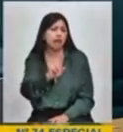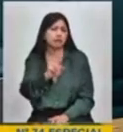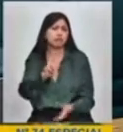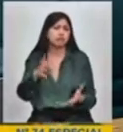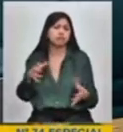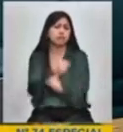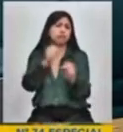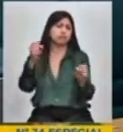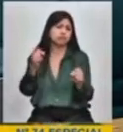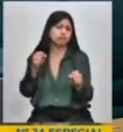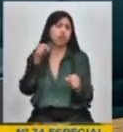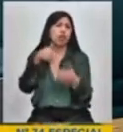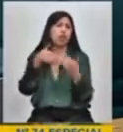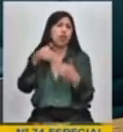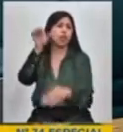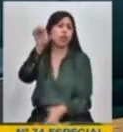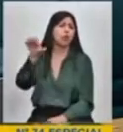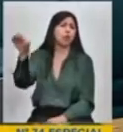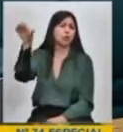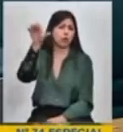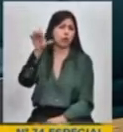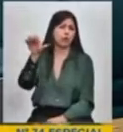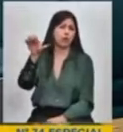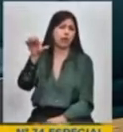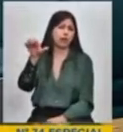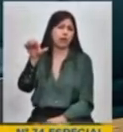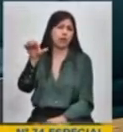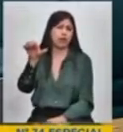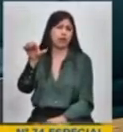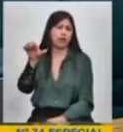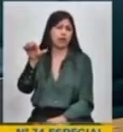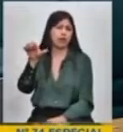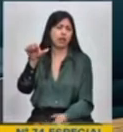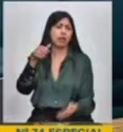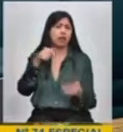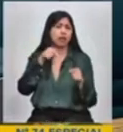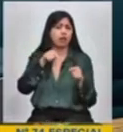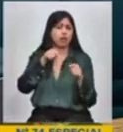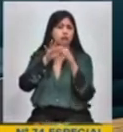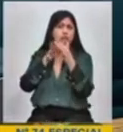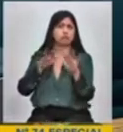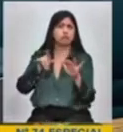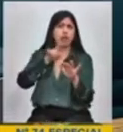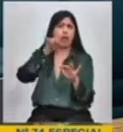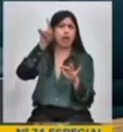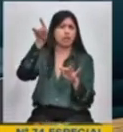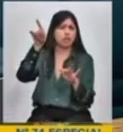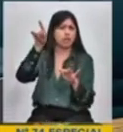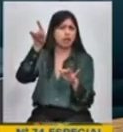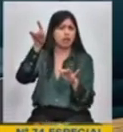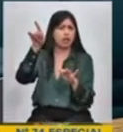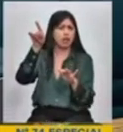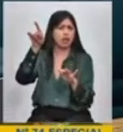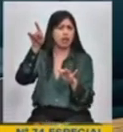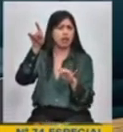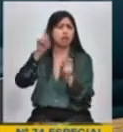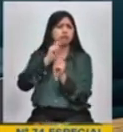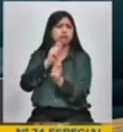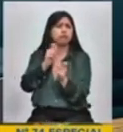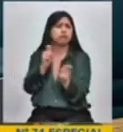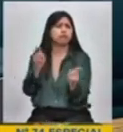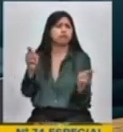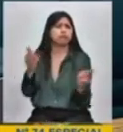qué contraste. Al otro lado, ¿no es cierto?, del océano, están repartiendo cartillas informativas